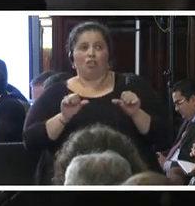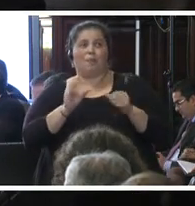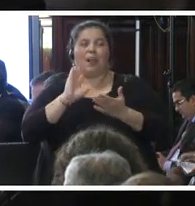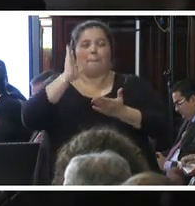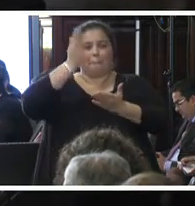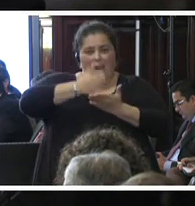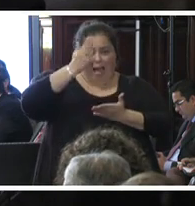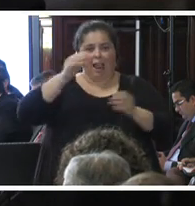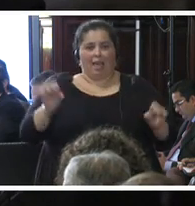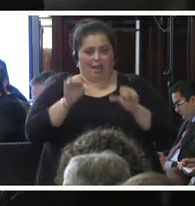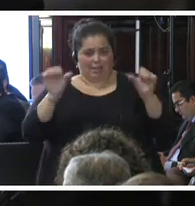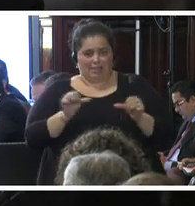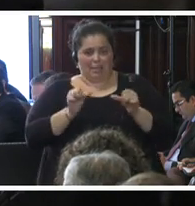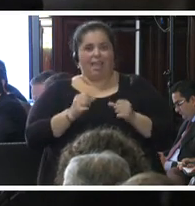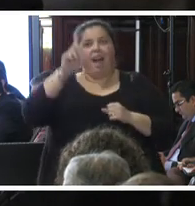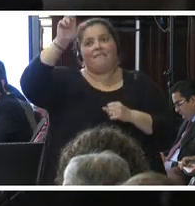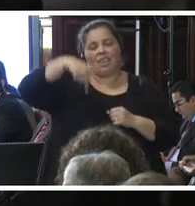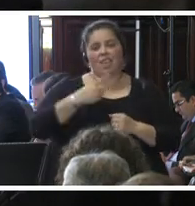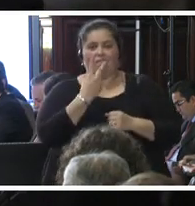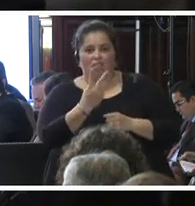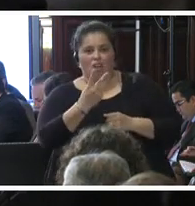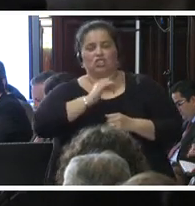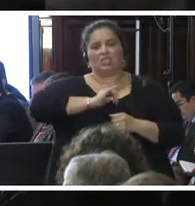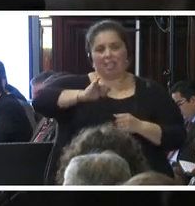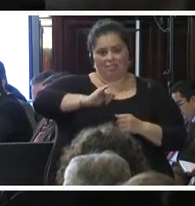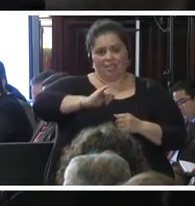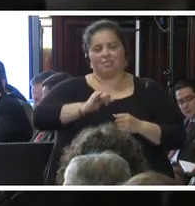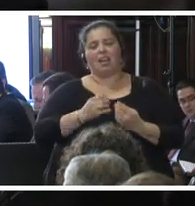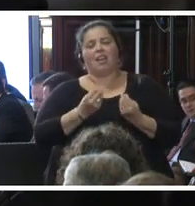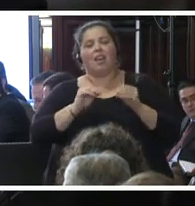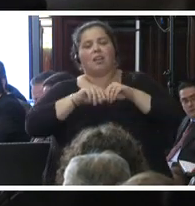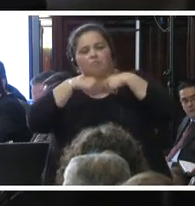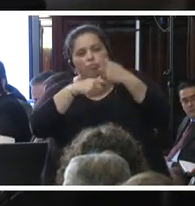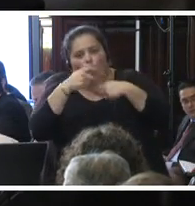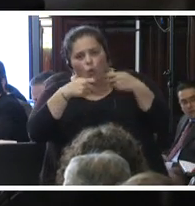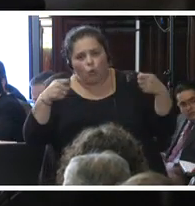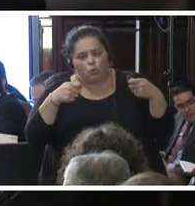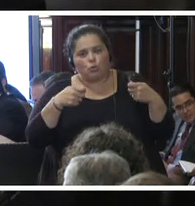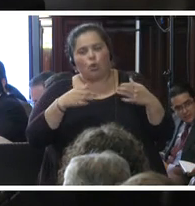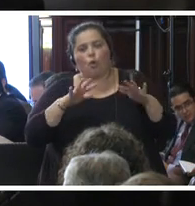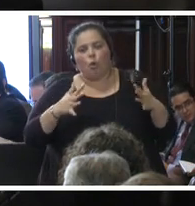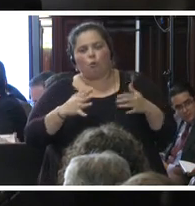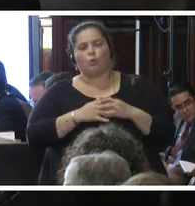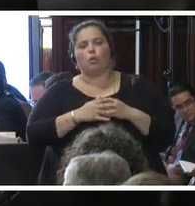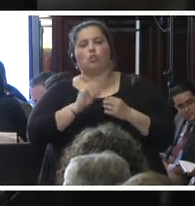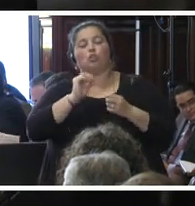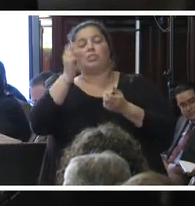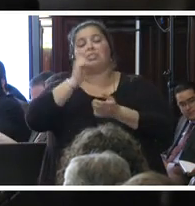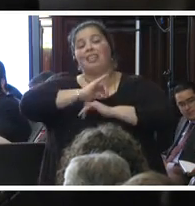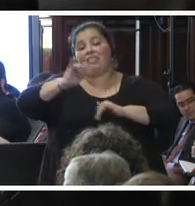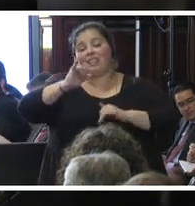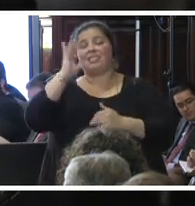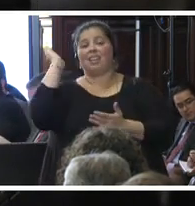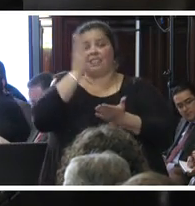La acción penal ejercida deriva ahorita de 2 sentencias que concluyó con sentencias definitivas por